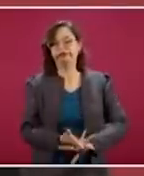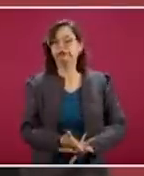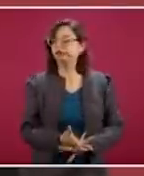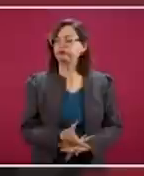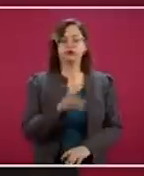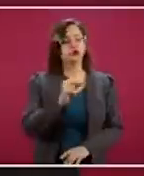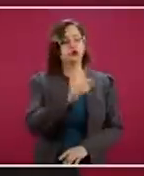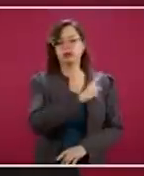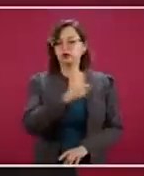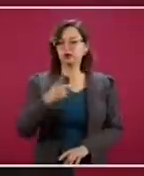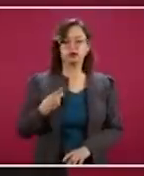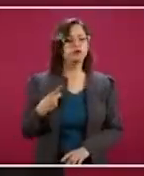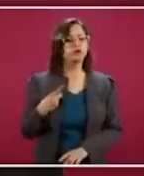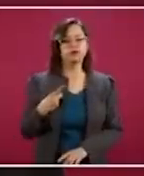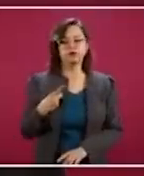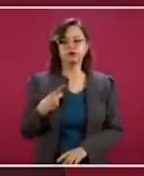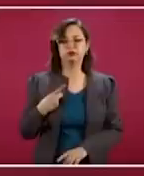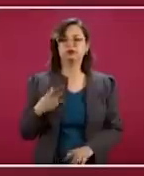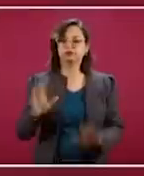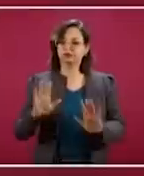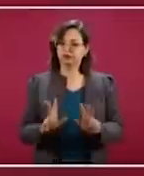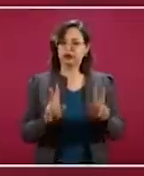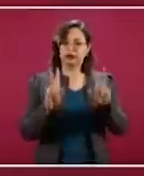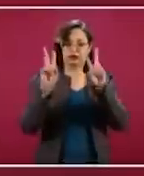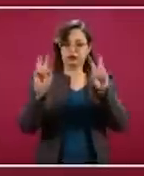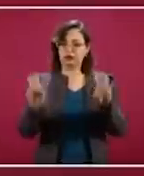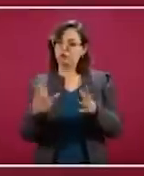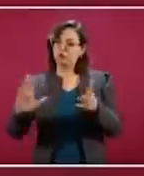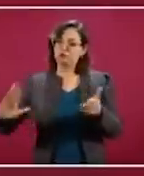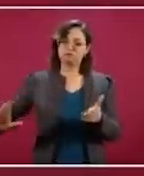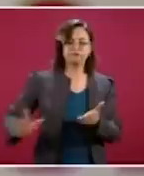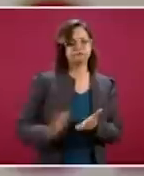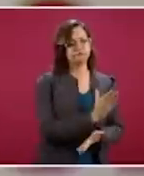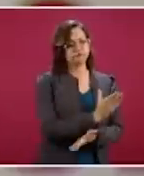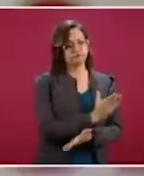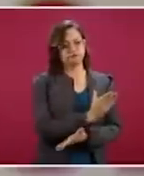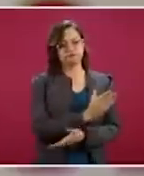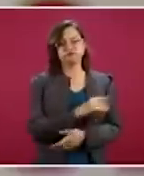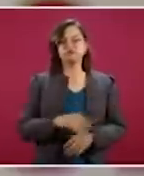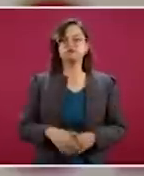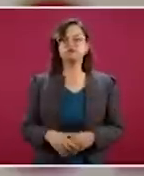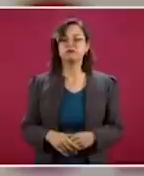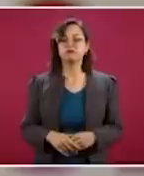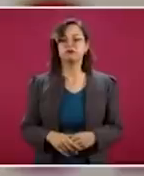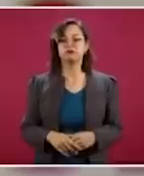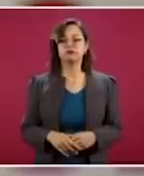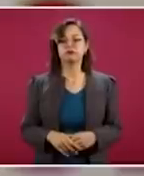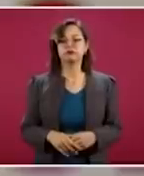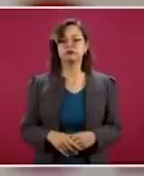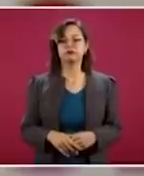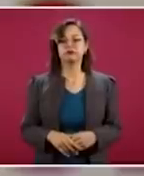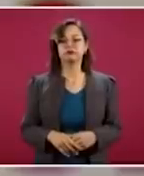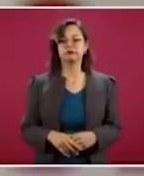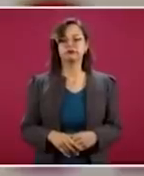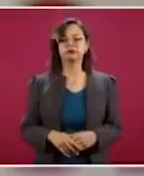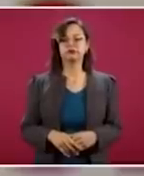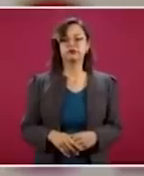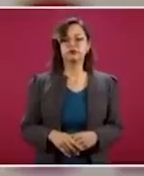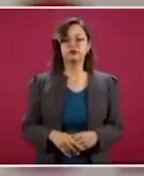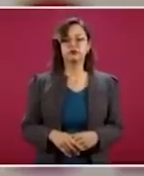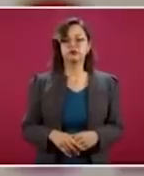Unidos, que se separe este tema de